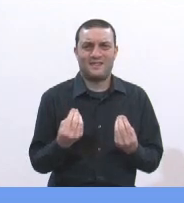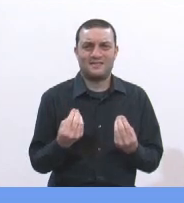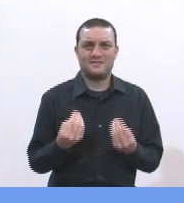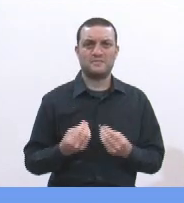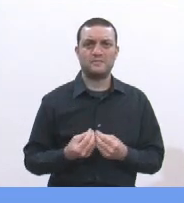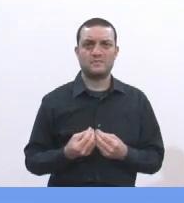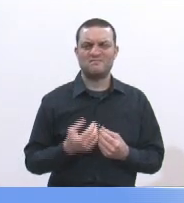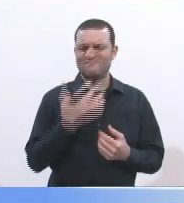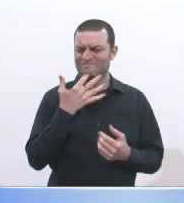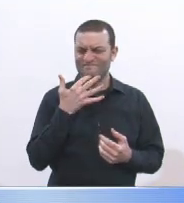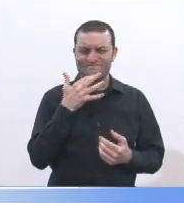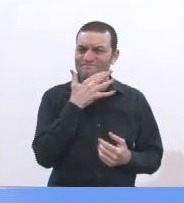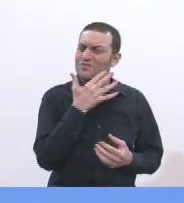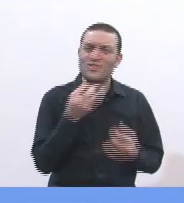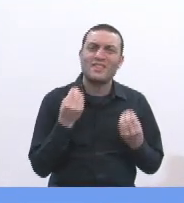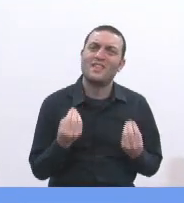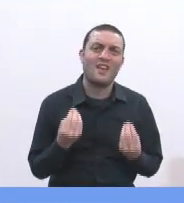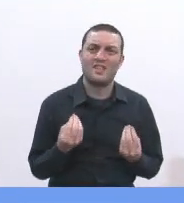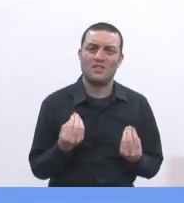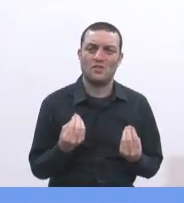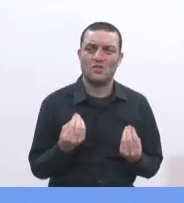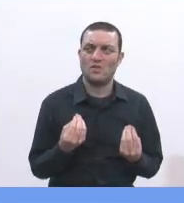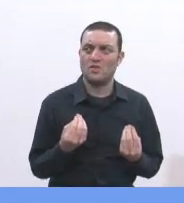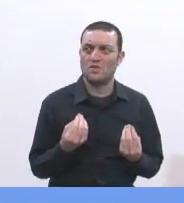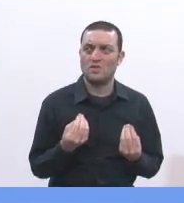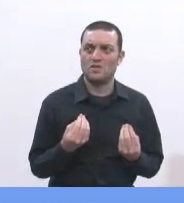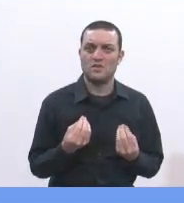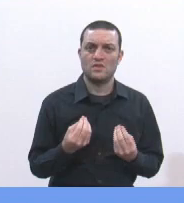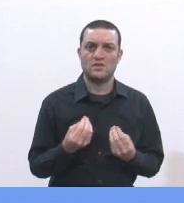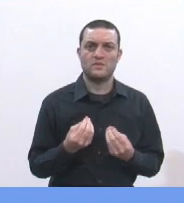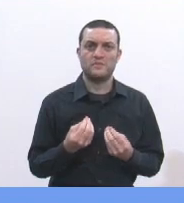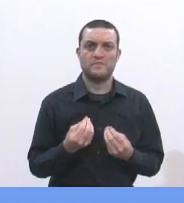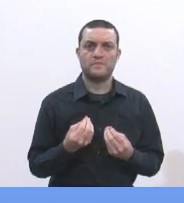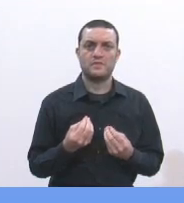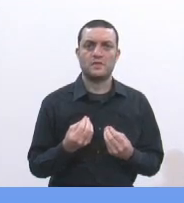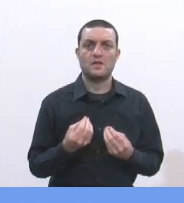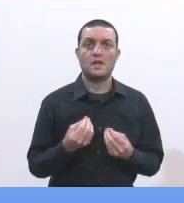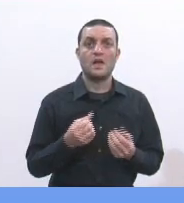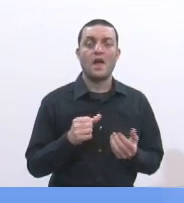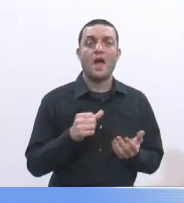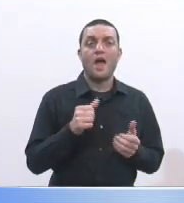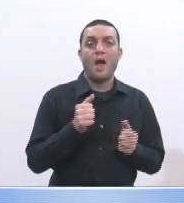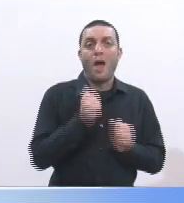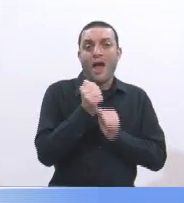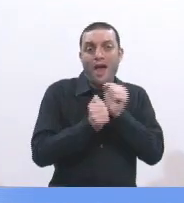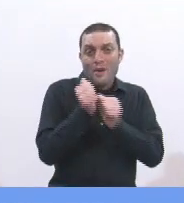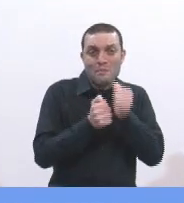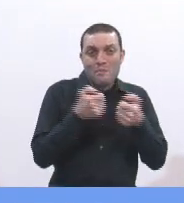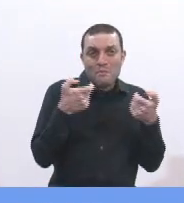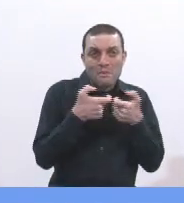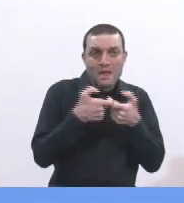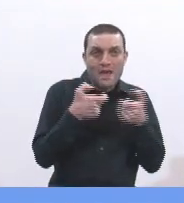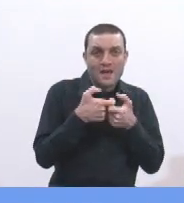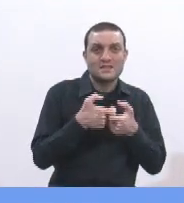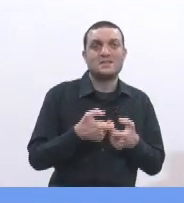no se entiende la limitación que se le pone a las exportadoras en poder utilizar